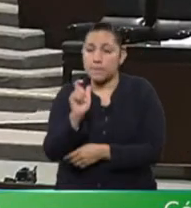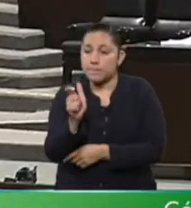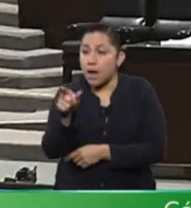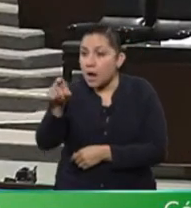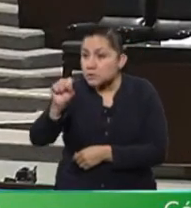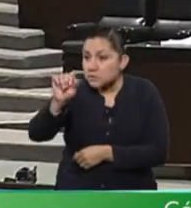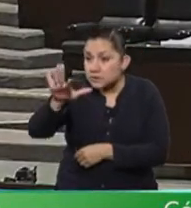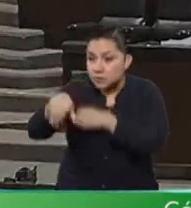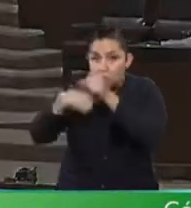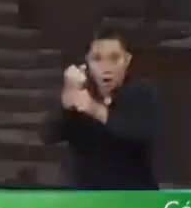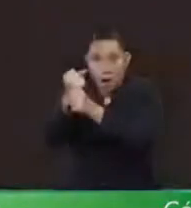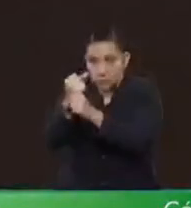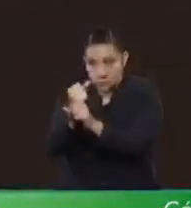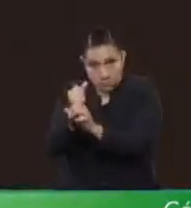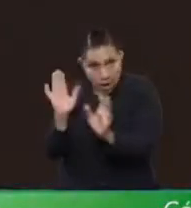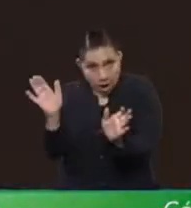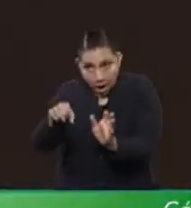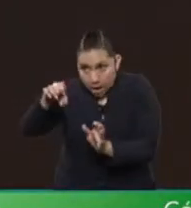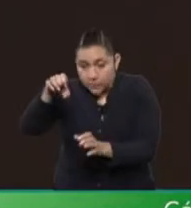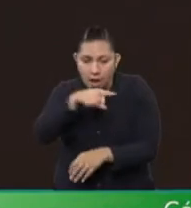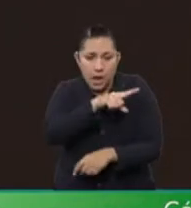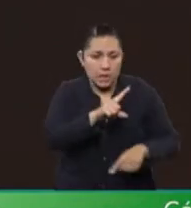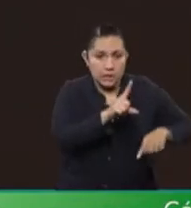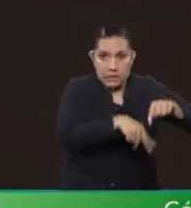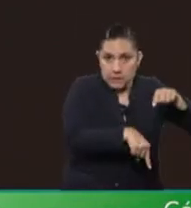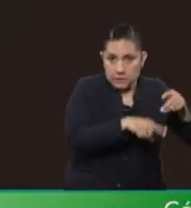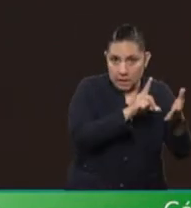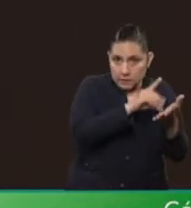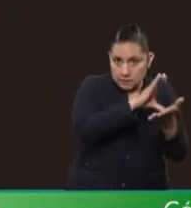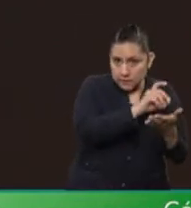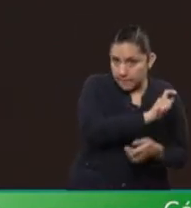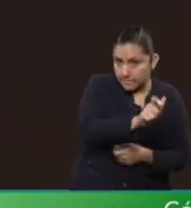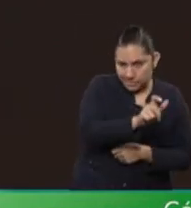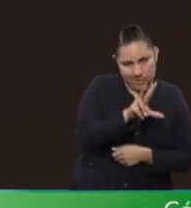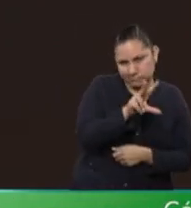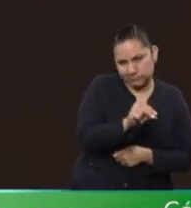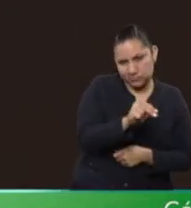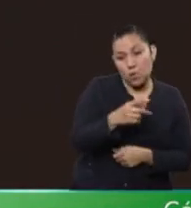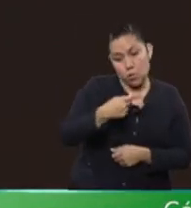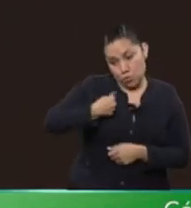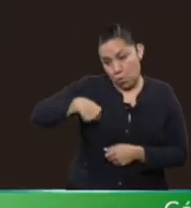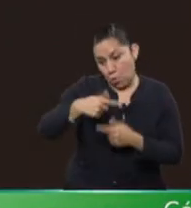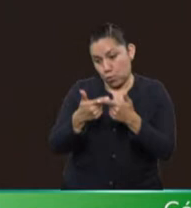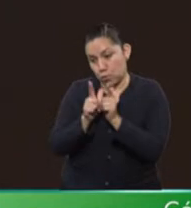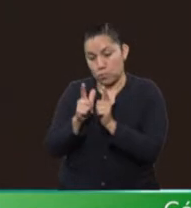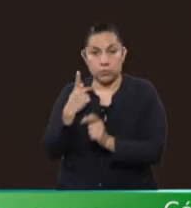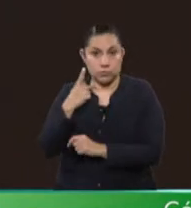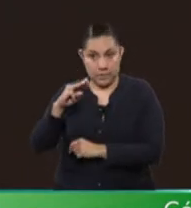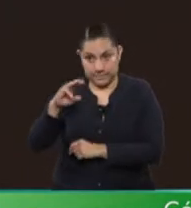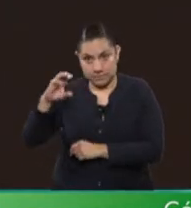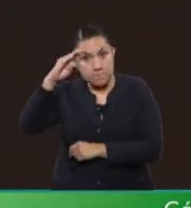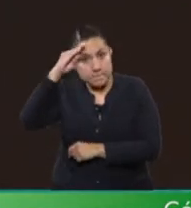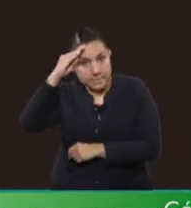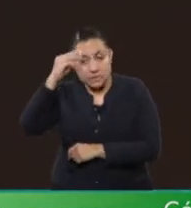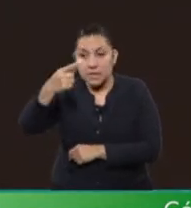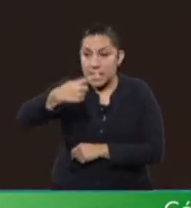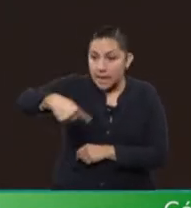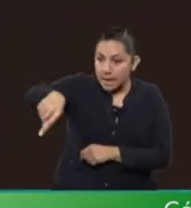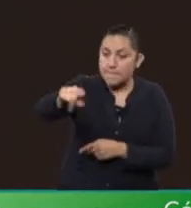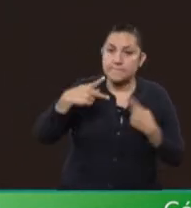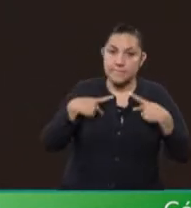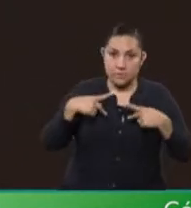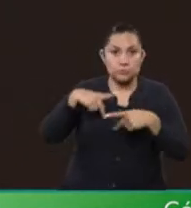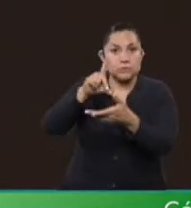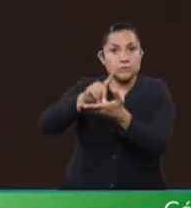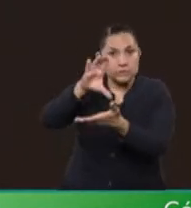años. Para la bancada naranja es un acto de justicia para las personas con discapacidad garantizarles el derecho a recibir